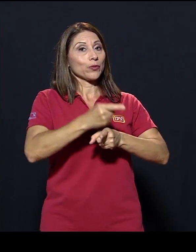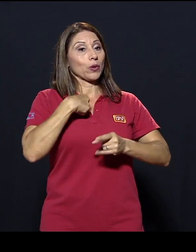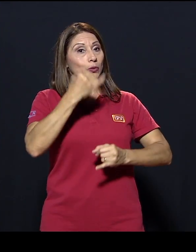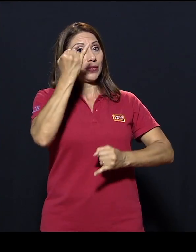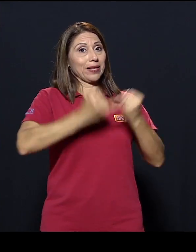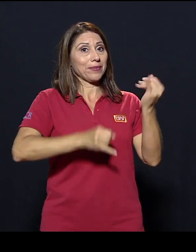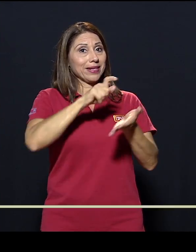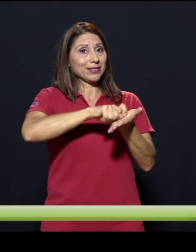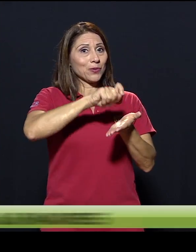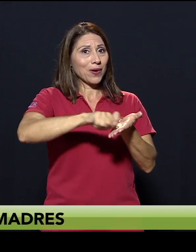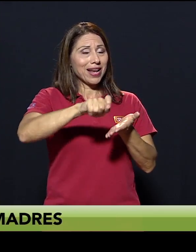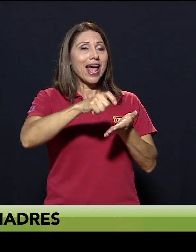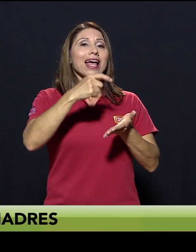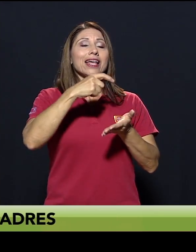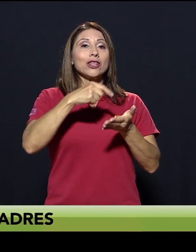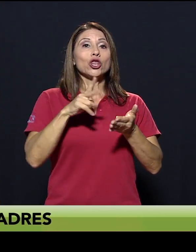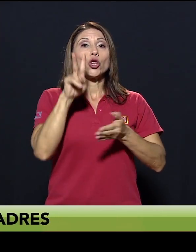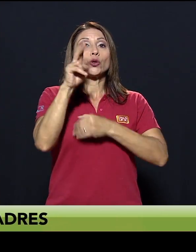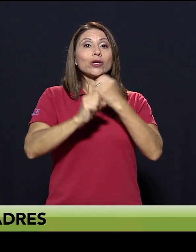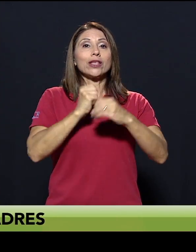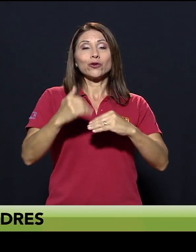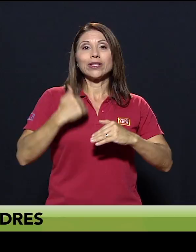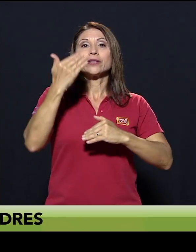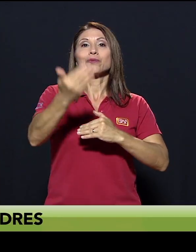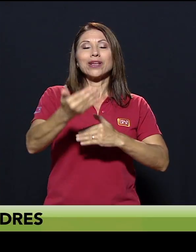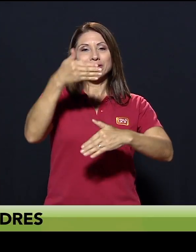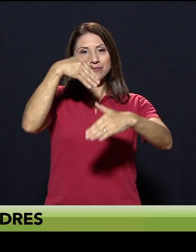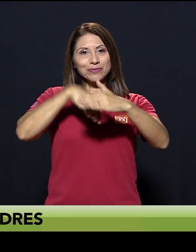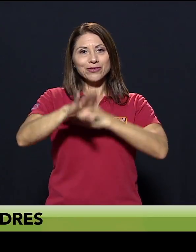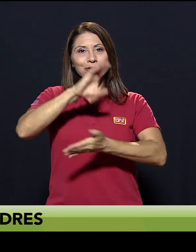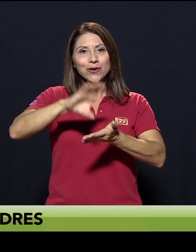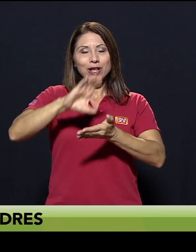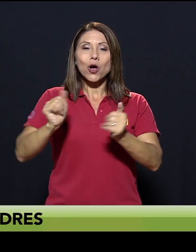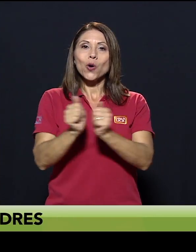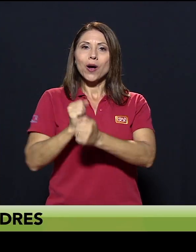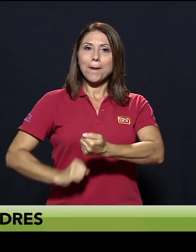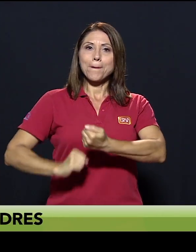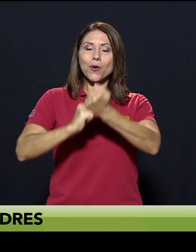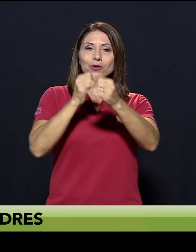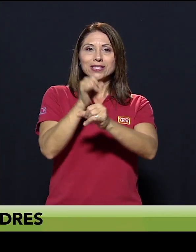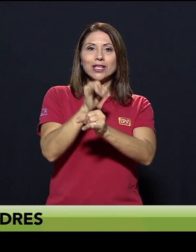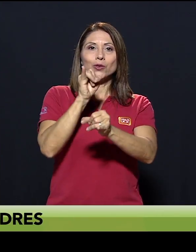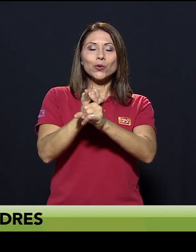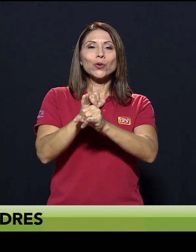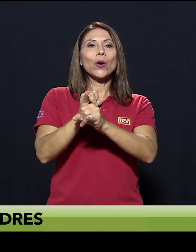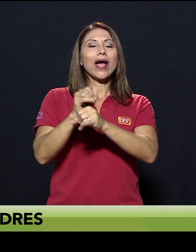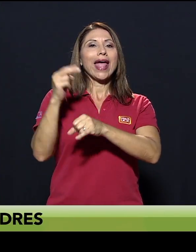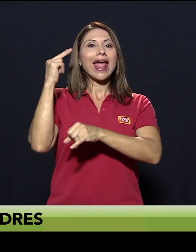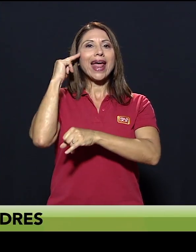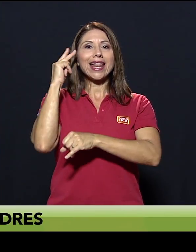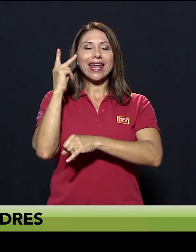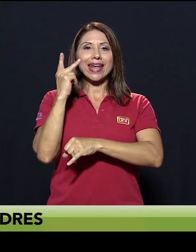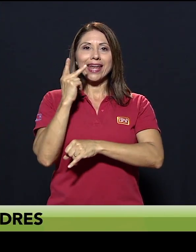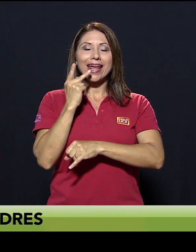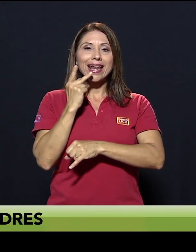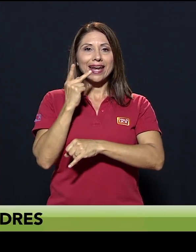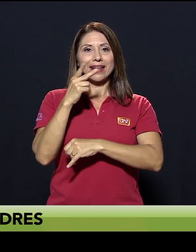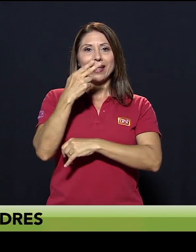salí de la escuela, logré ingresar a secundaria y con el apoyo del Instituto Helen Keller, del Ministerio de